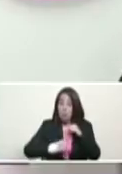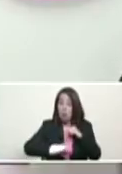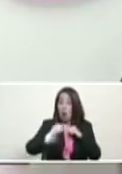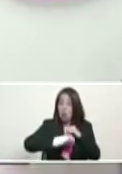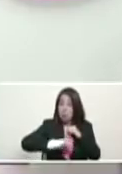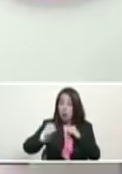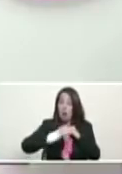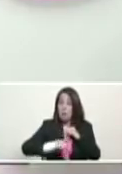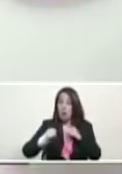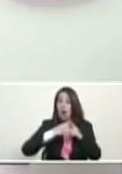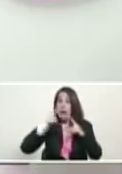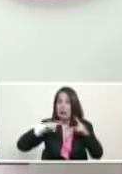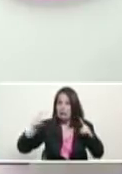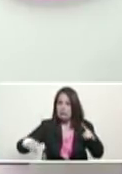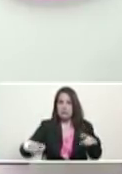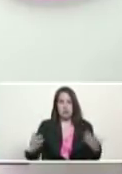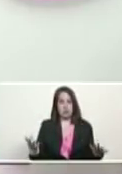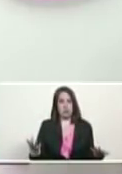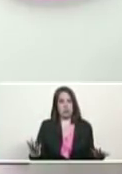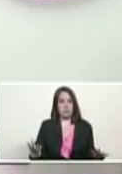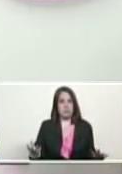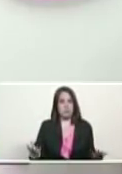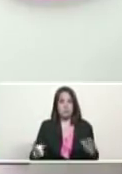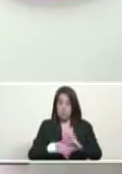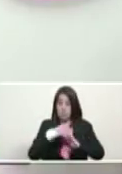eléctrico. Derecho al agua,